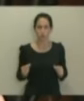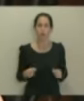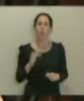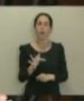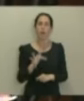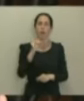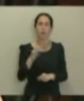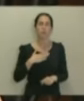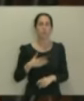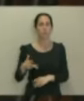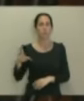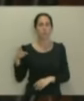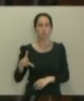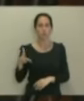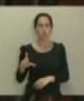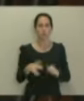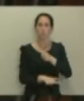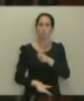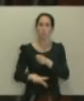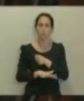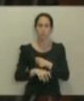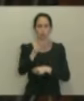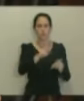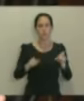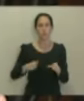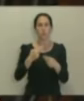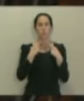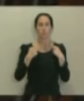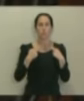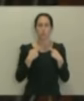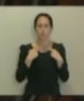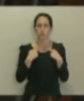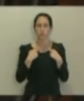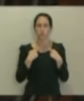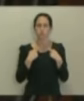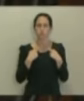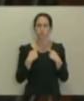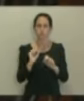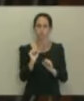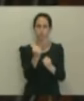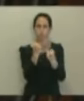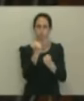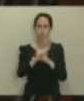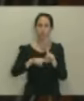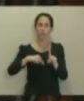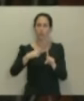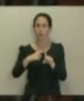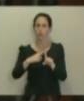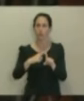ejercicio de un derecho básico de los diputados, yo creo que introduce determinados